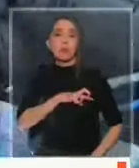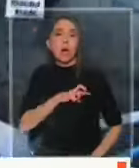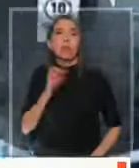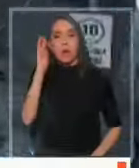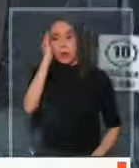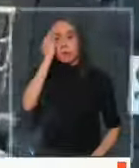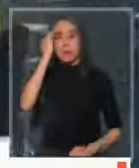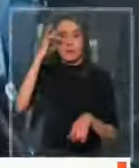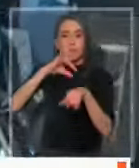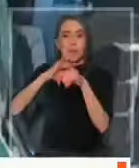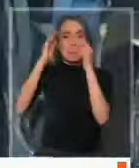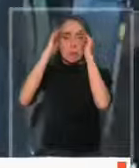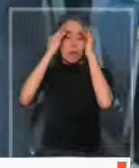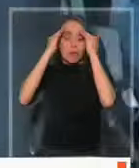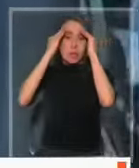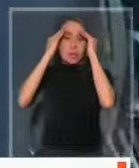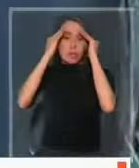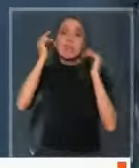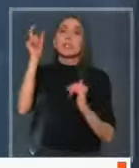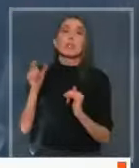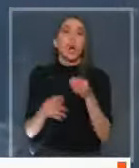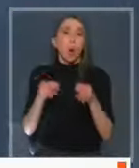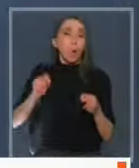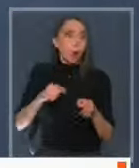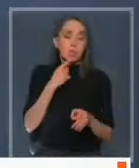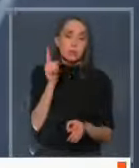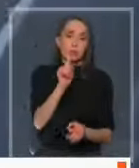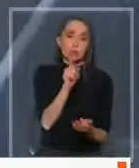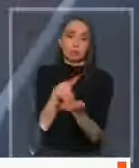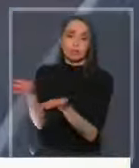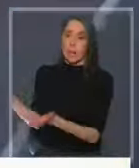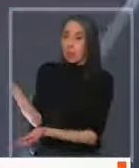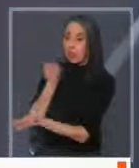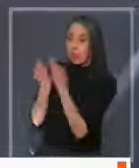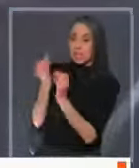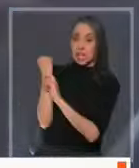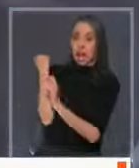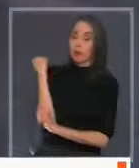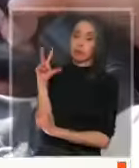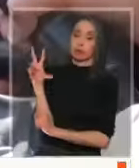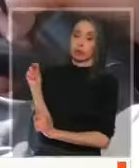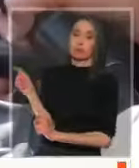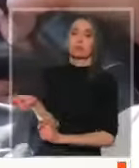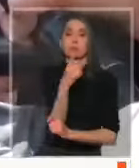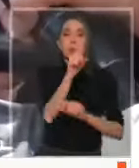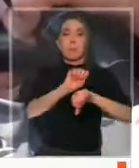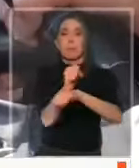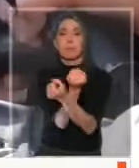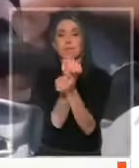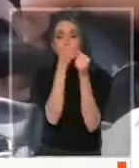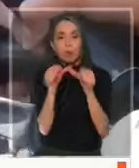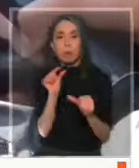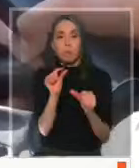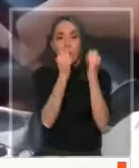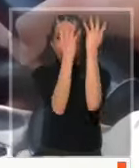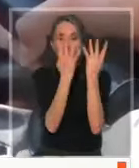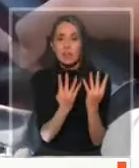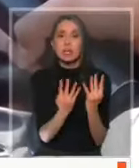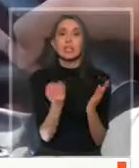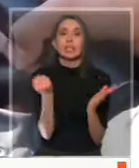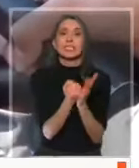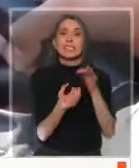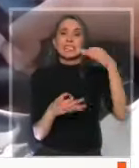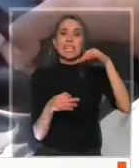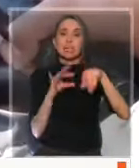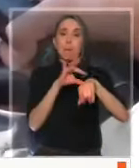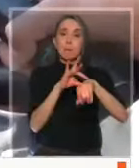trastorno psiquiátrico, el tribunal desechó el argumento y decretó la prisión preventiva. Solamente correspondían a certificados médicos o atenciones